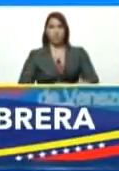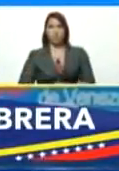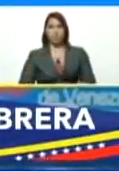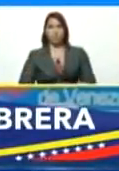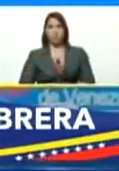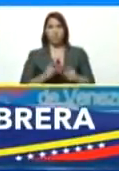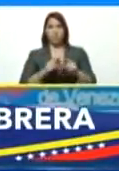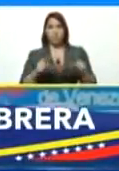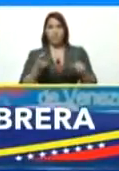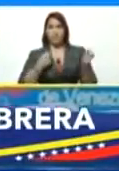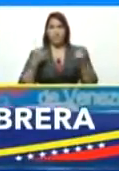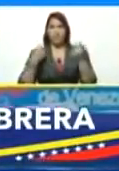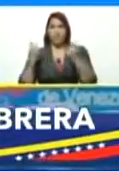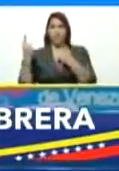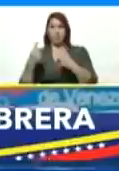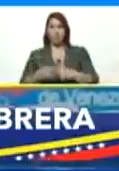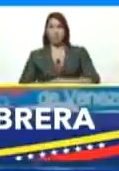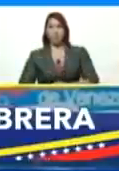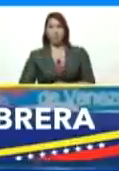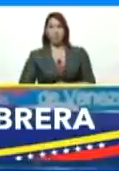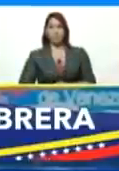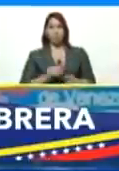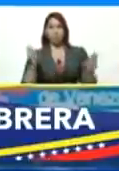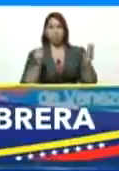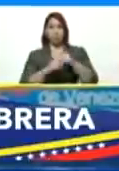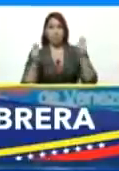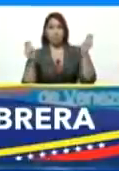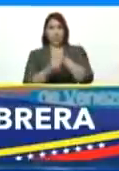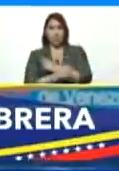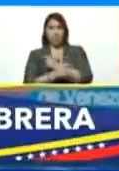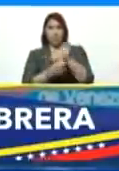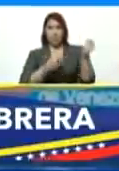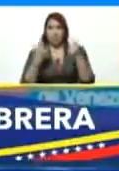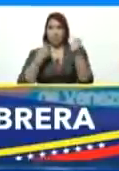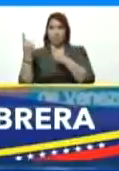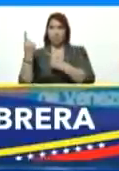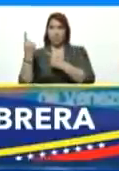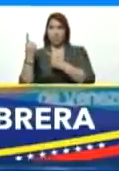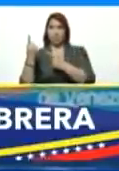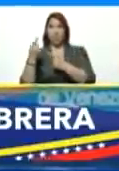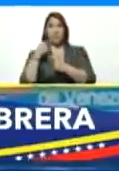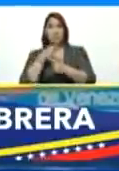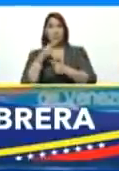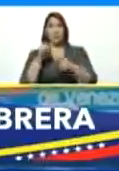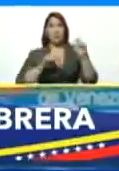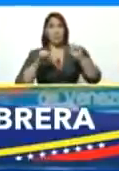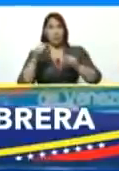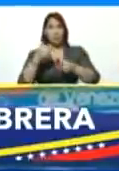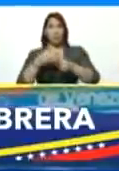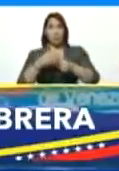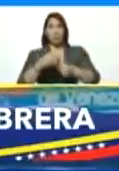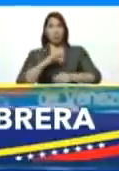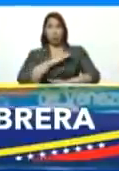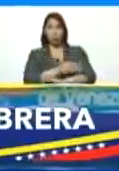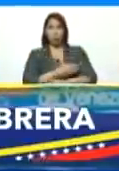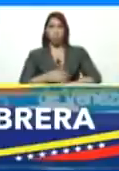para la exportación sustituir importaciones y exportar en una petroquímica poderosa